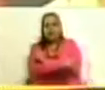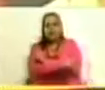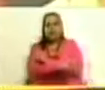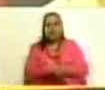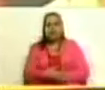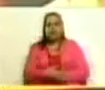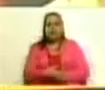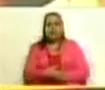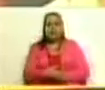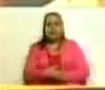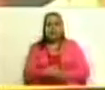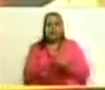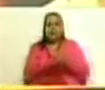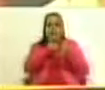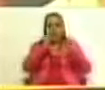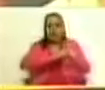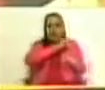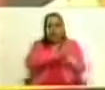poder popular.